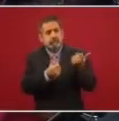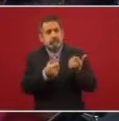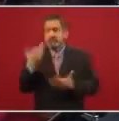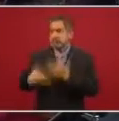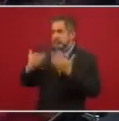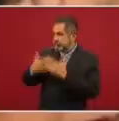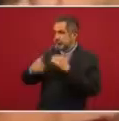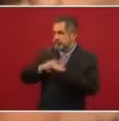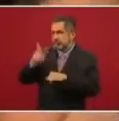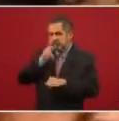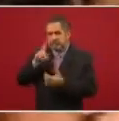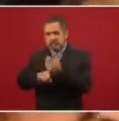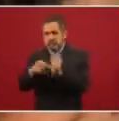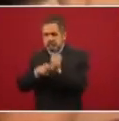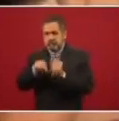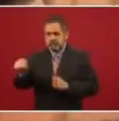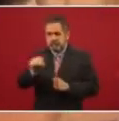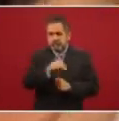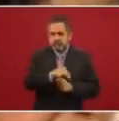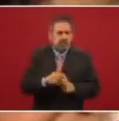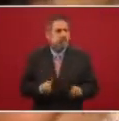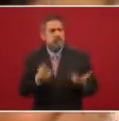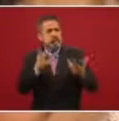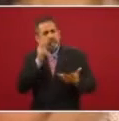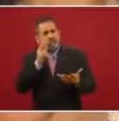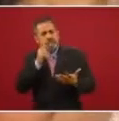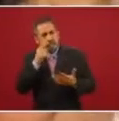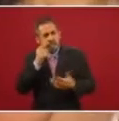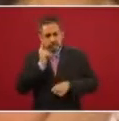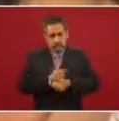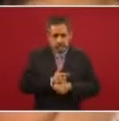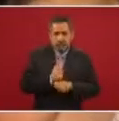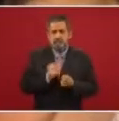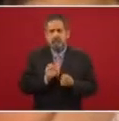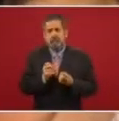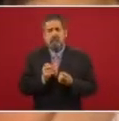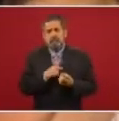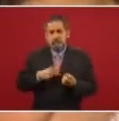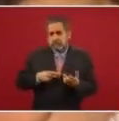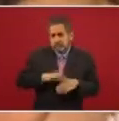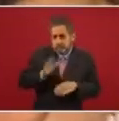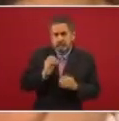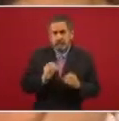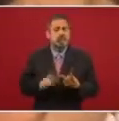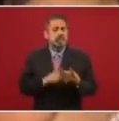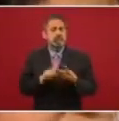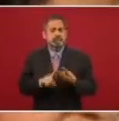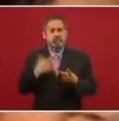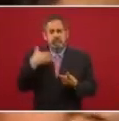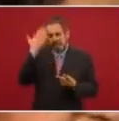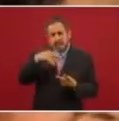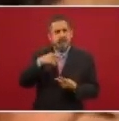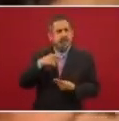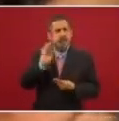las pruebas necesarias queremos saber el número de pruebas y si son realmente las que se han debido hacer también y sin saber